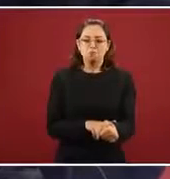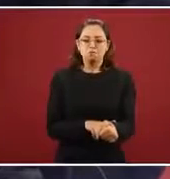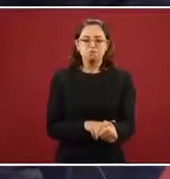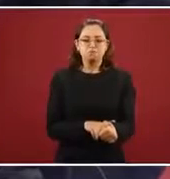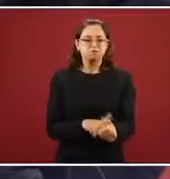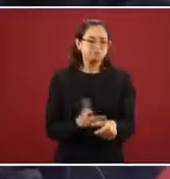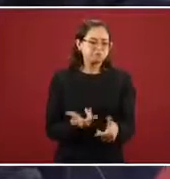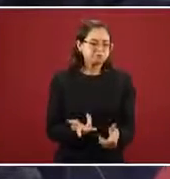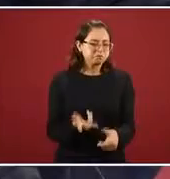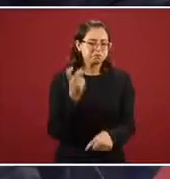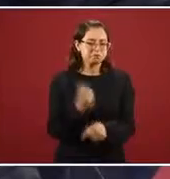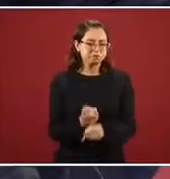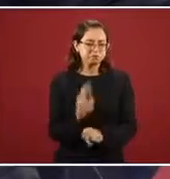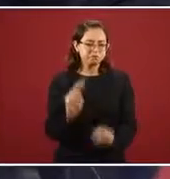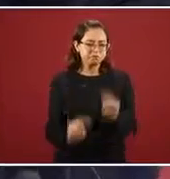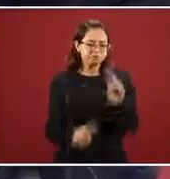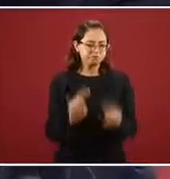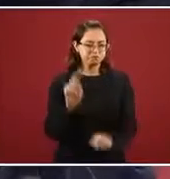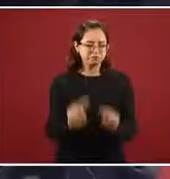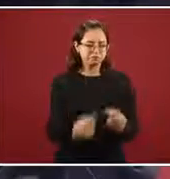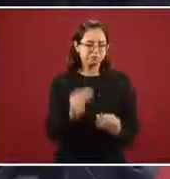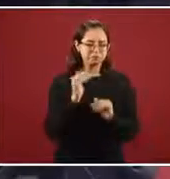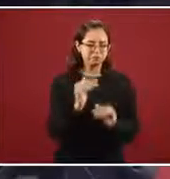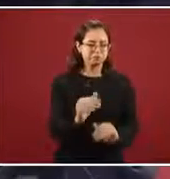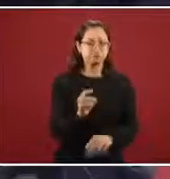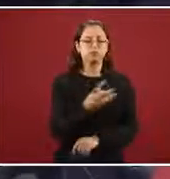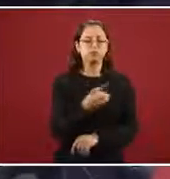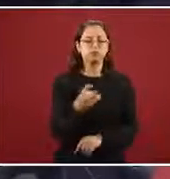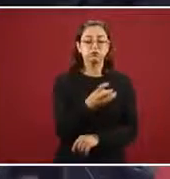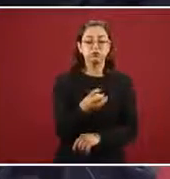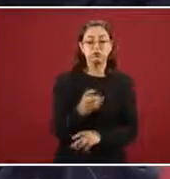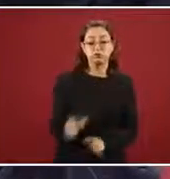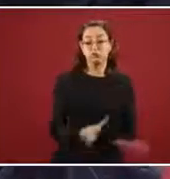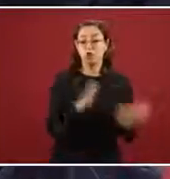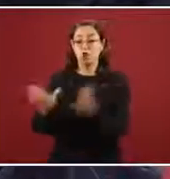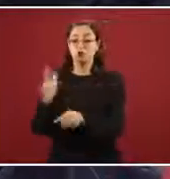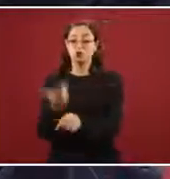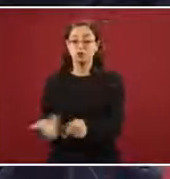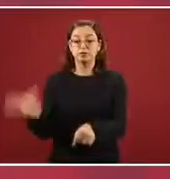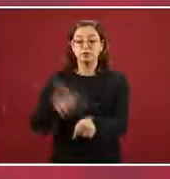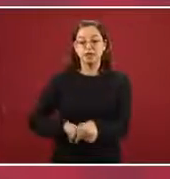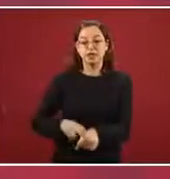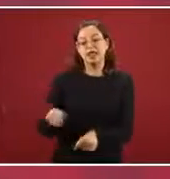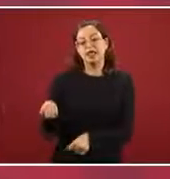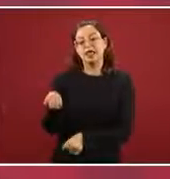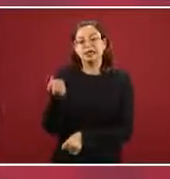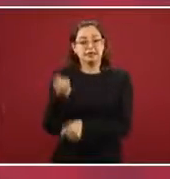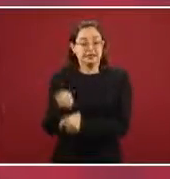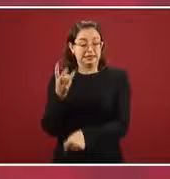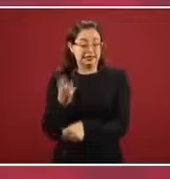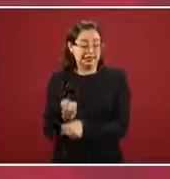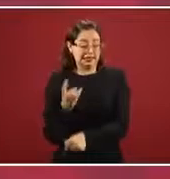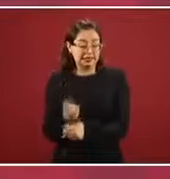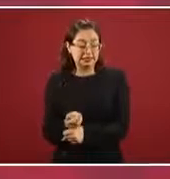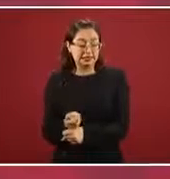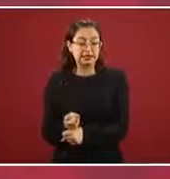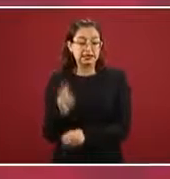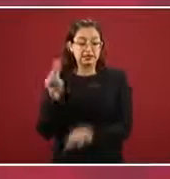segundo nivel, un hospital ya de tercer nivel, 600, 800, 1,000